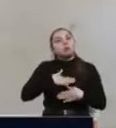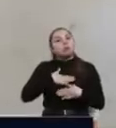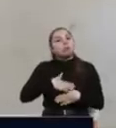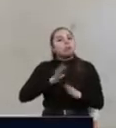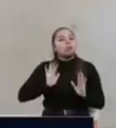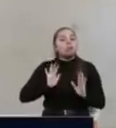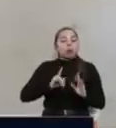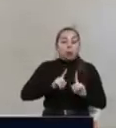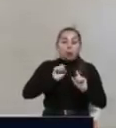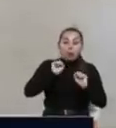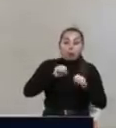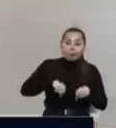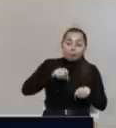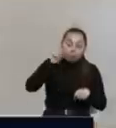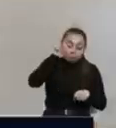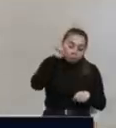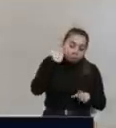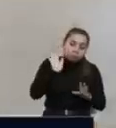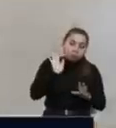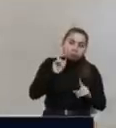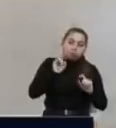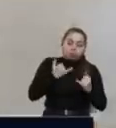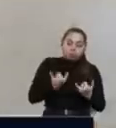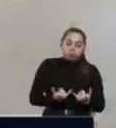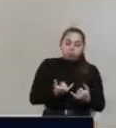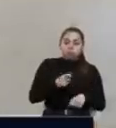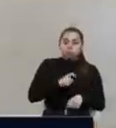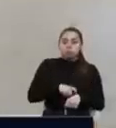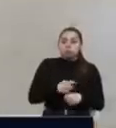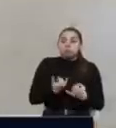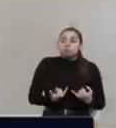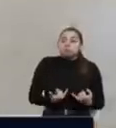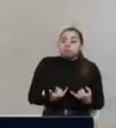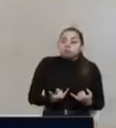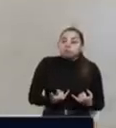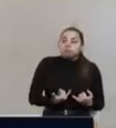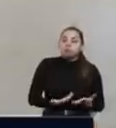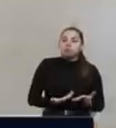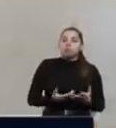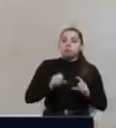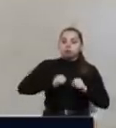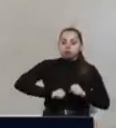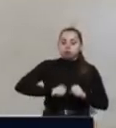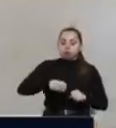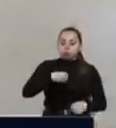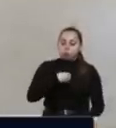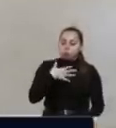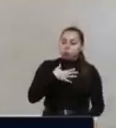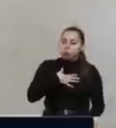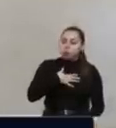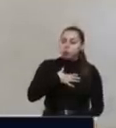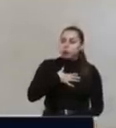que probablemente sea el momento de ahora una gran oportunidad.